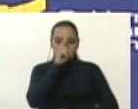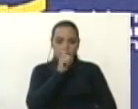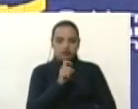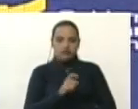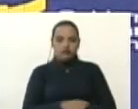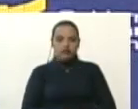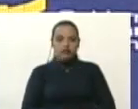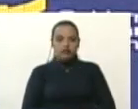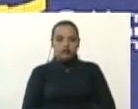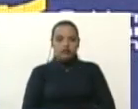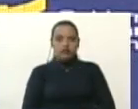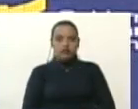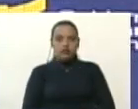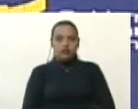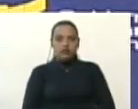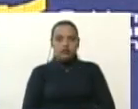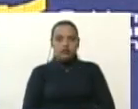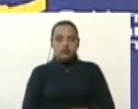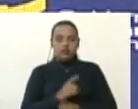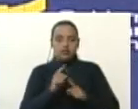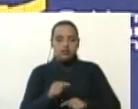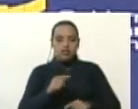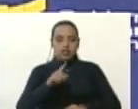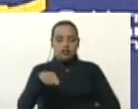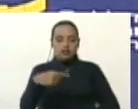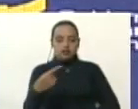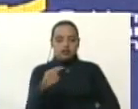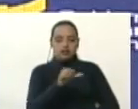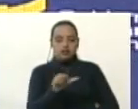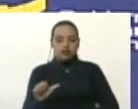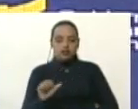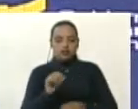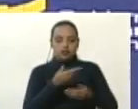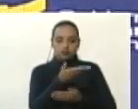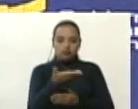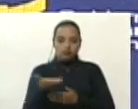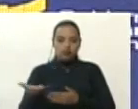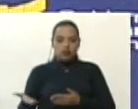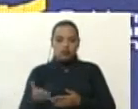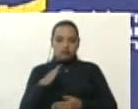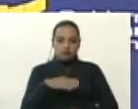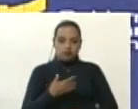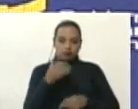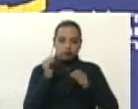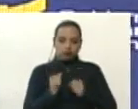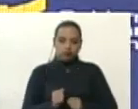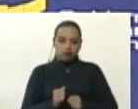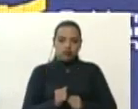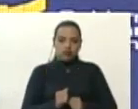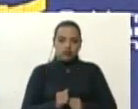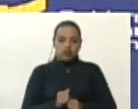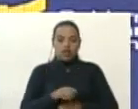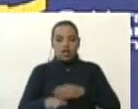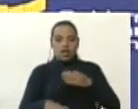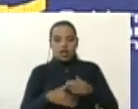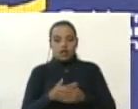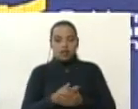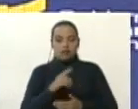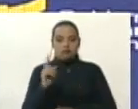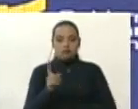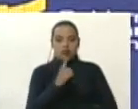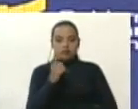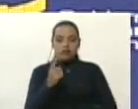Y en las próximas semanas se distribuirá para garantizar abastecimiento hasta el primer semestre del año que